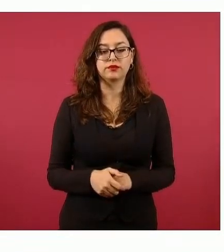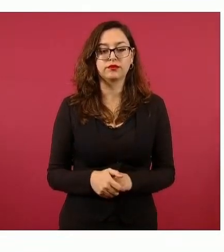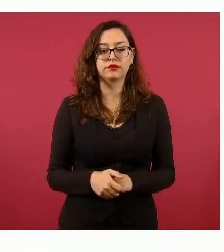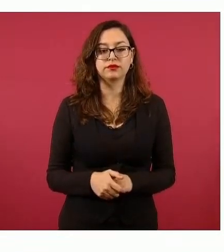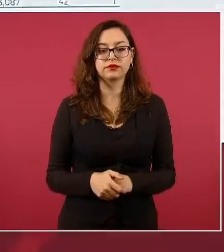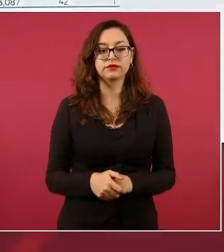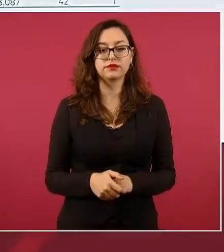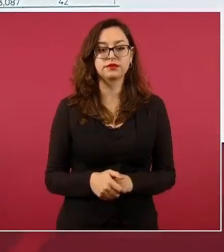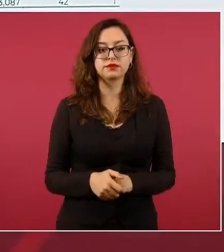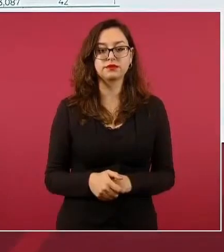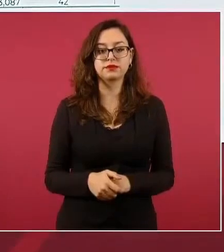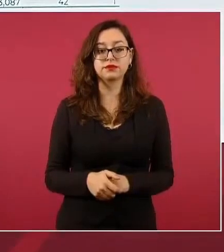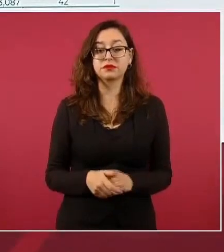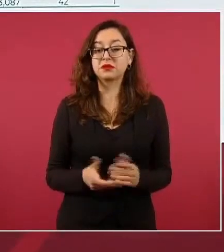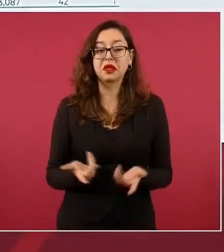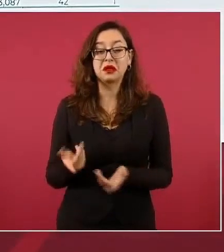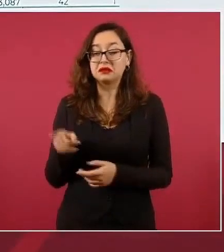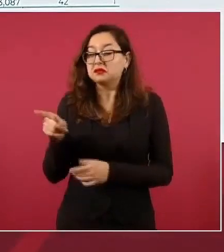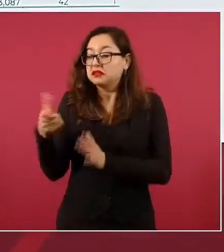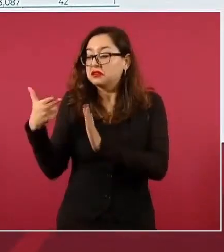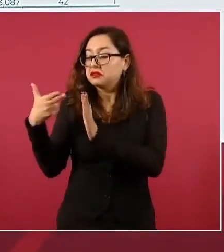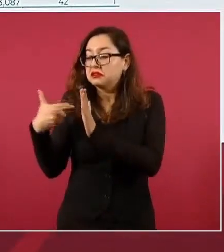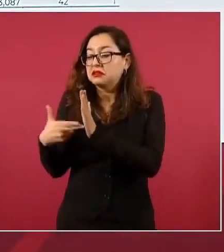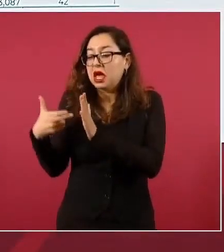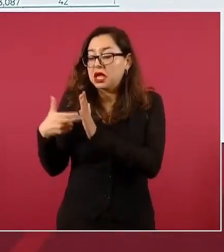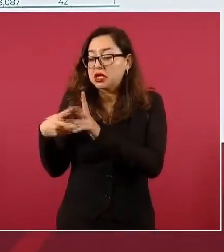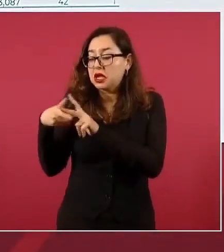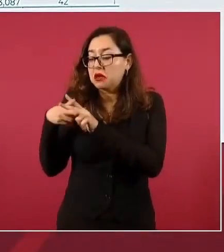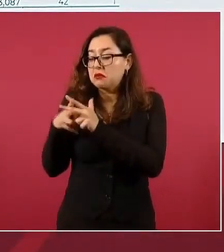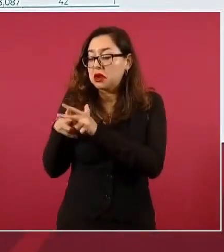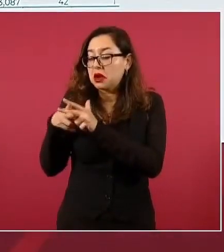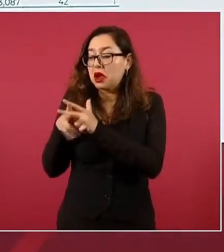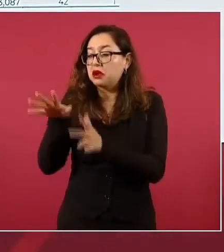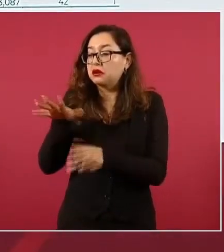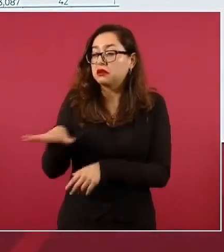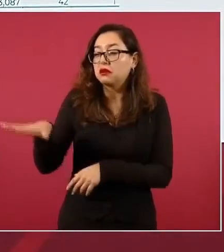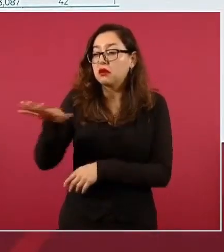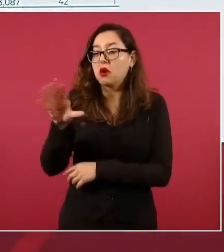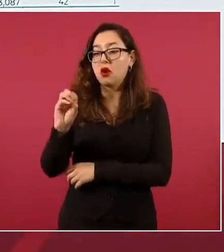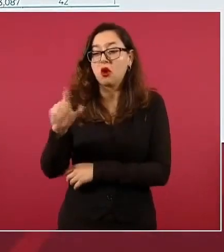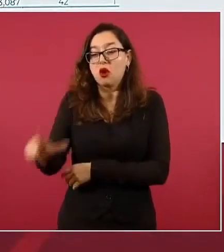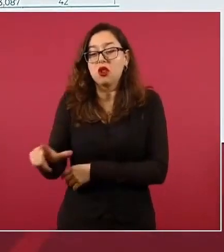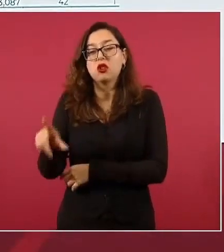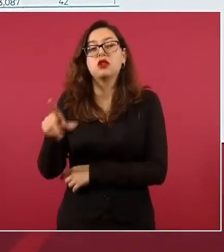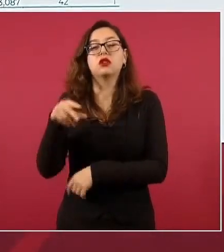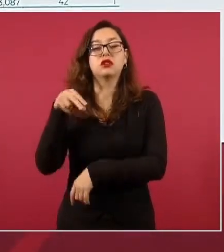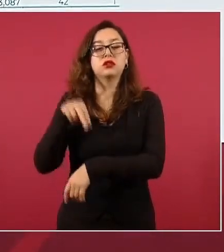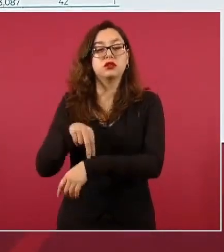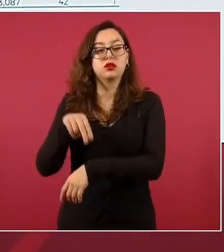No estoy hablando de un taller en la Doctores.